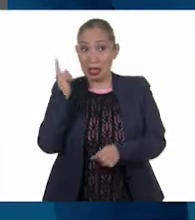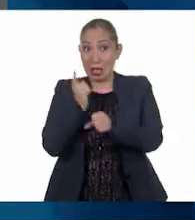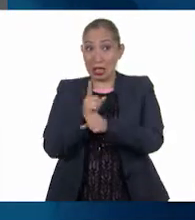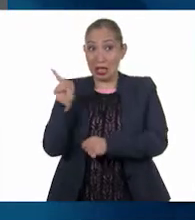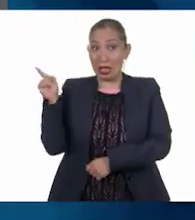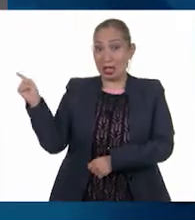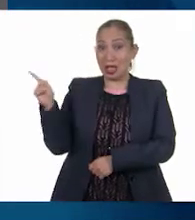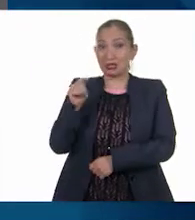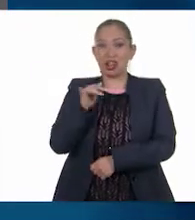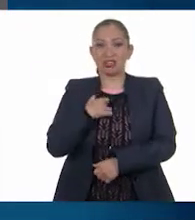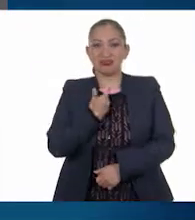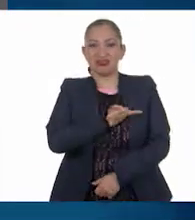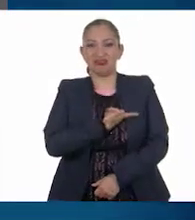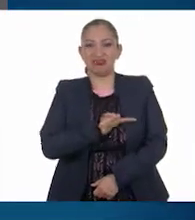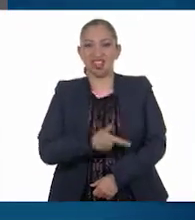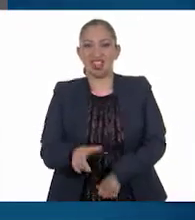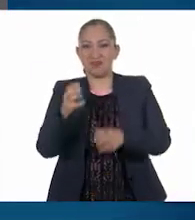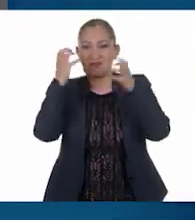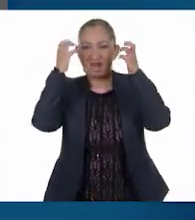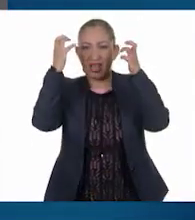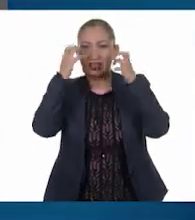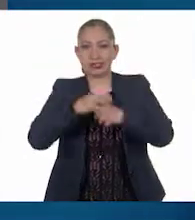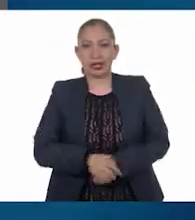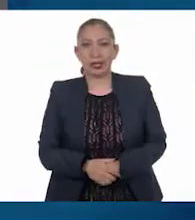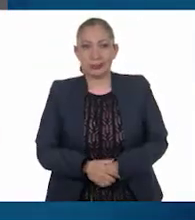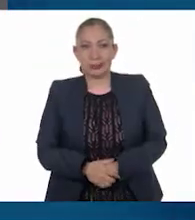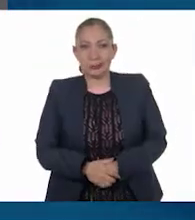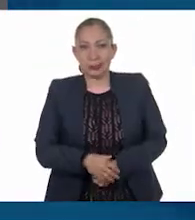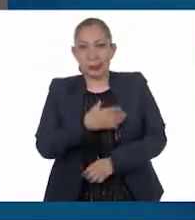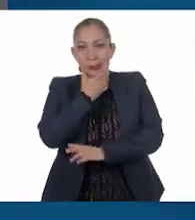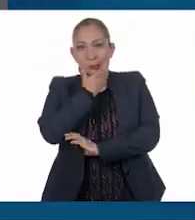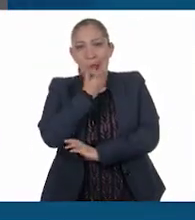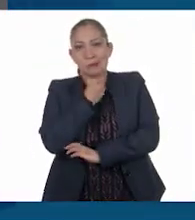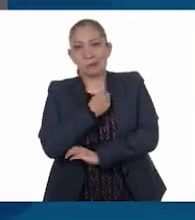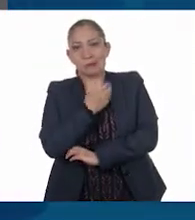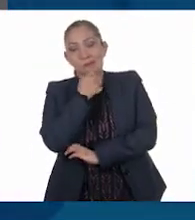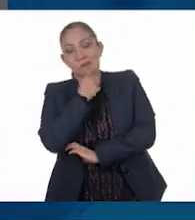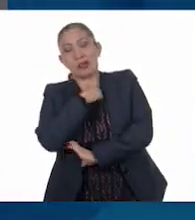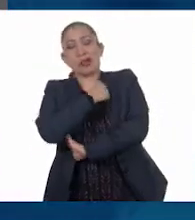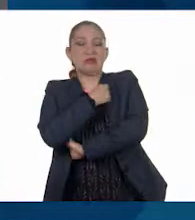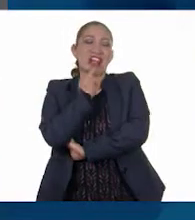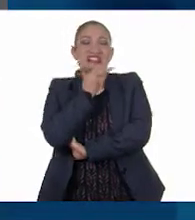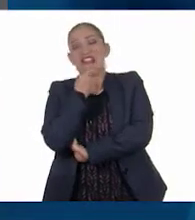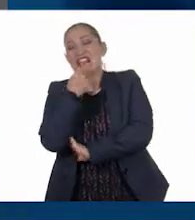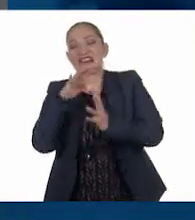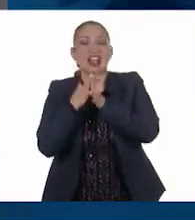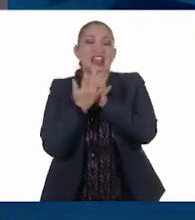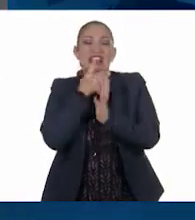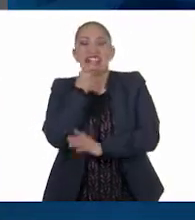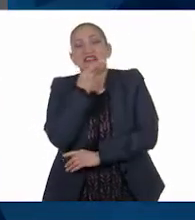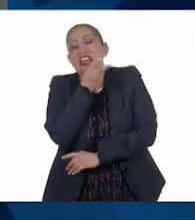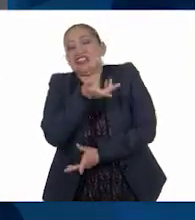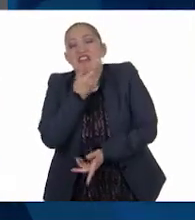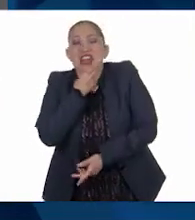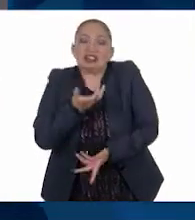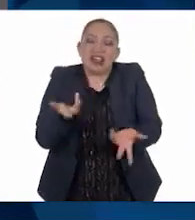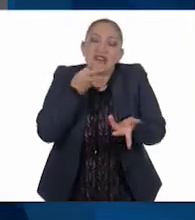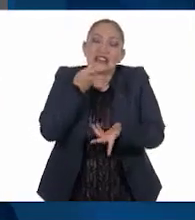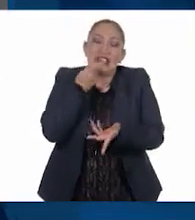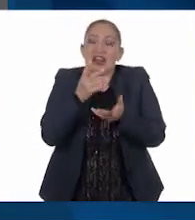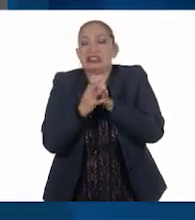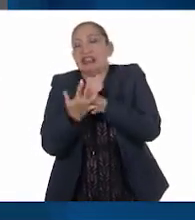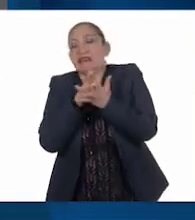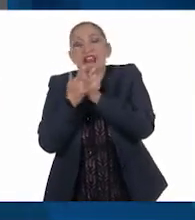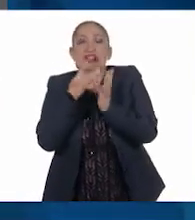a Trucas no le gusta bañarse, así que agarrándose sus barbas le decía a su mamá: ¡Ah! ¡Duy gala, díyan a cantas, buy gala, gusne